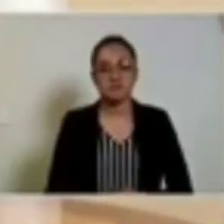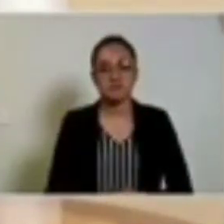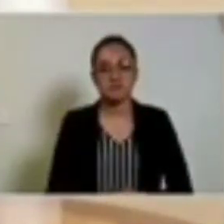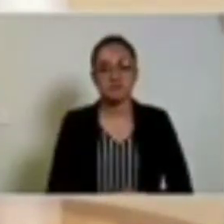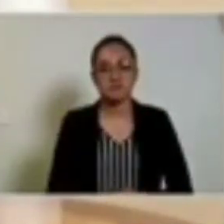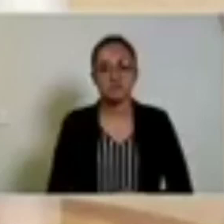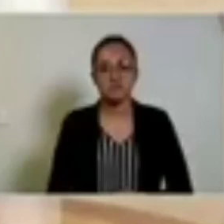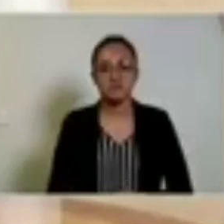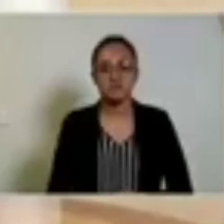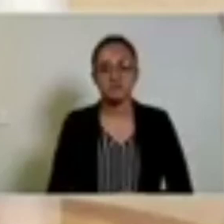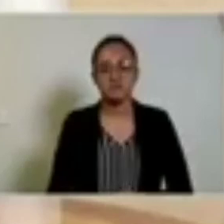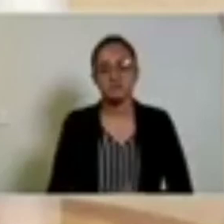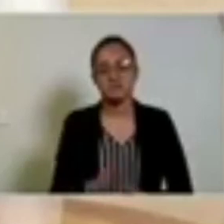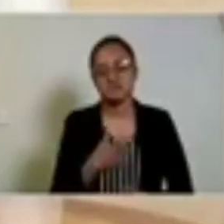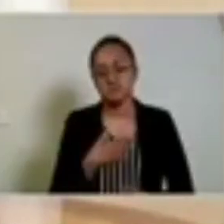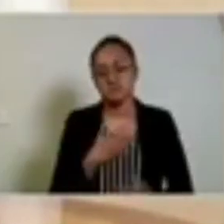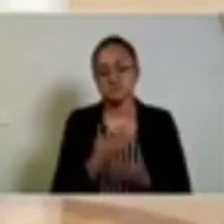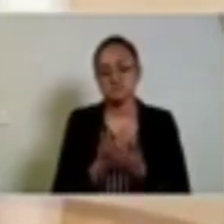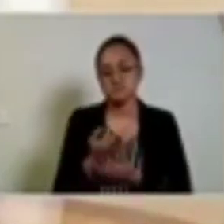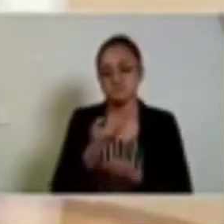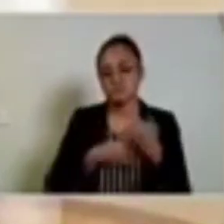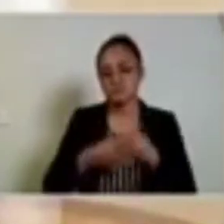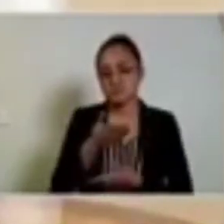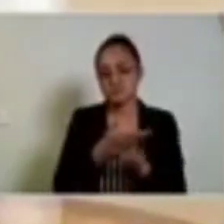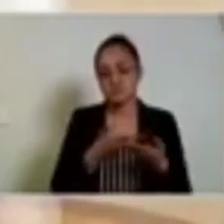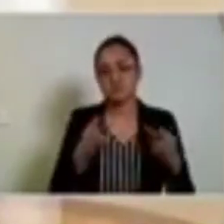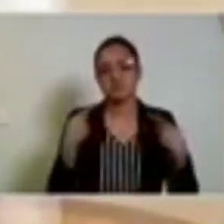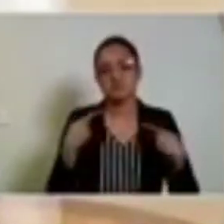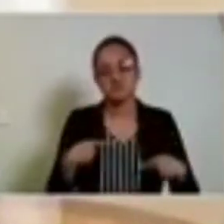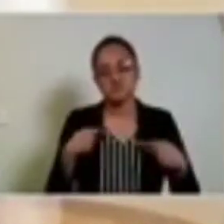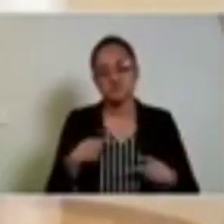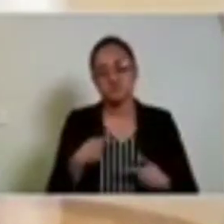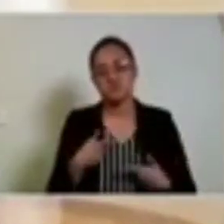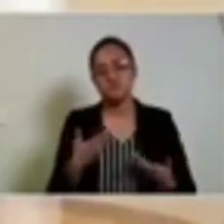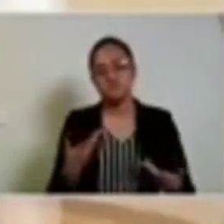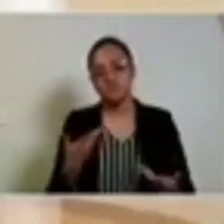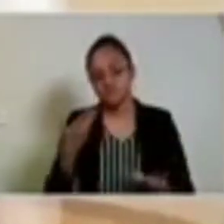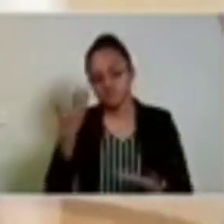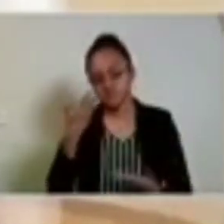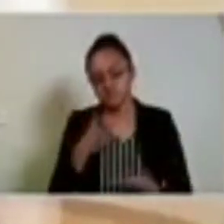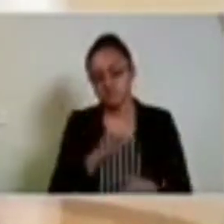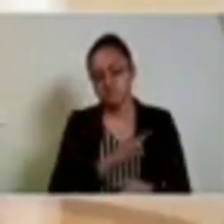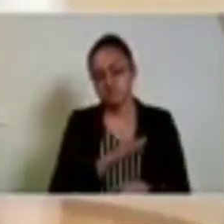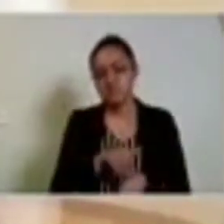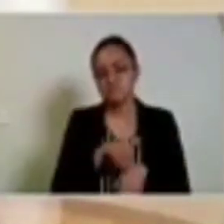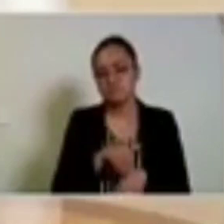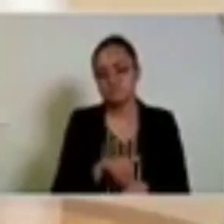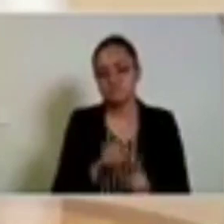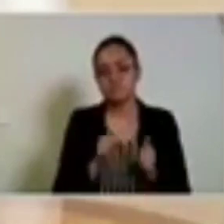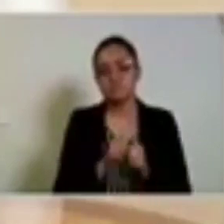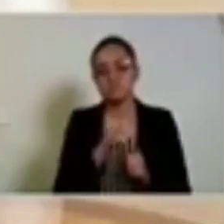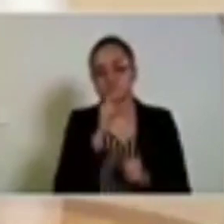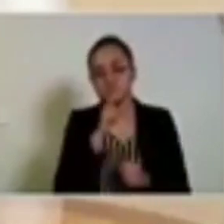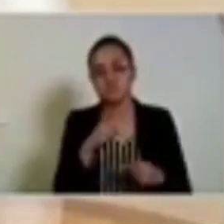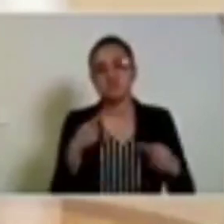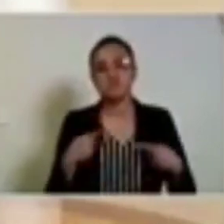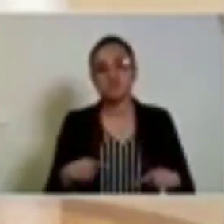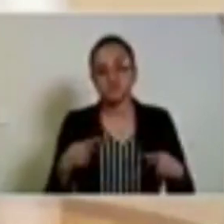Yo espero la solidaridad de la gente, la solidaridad con la misma